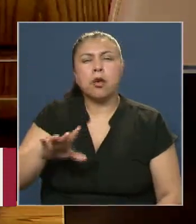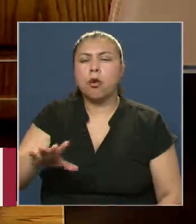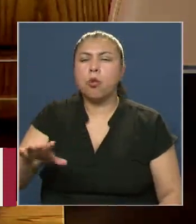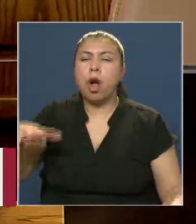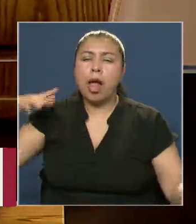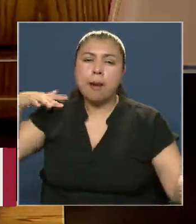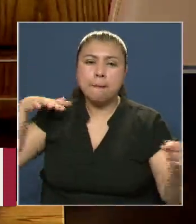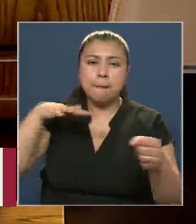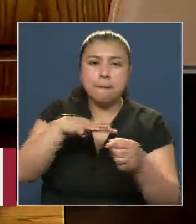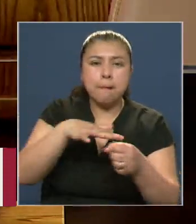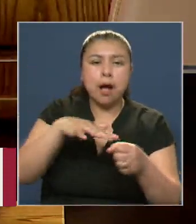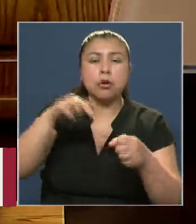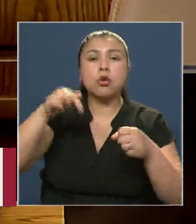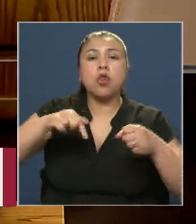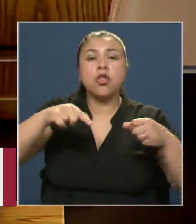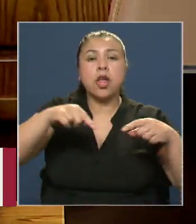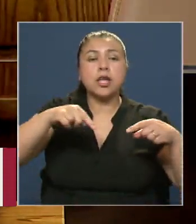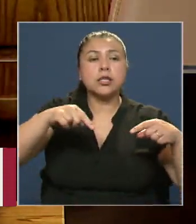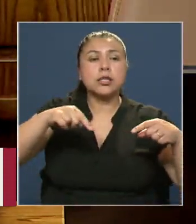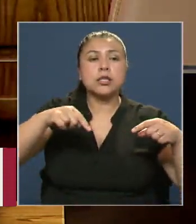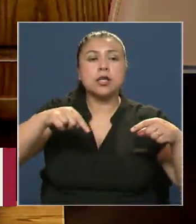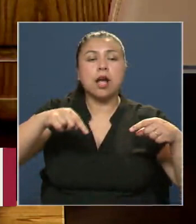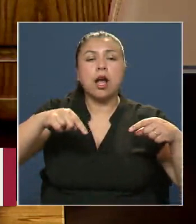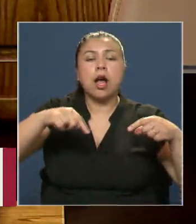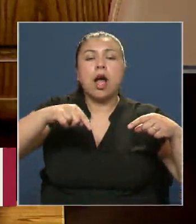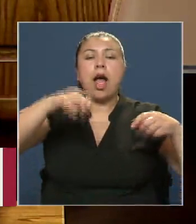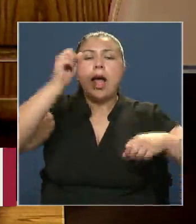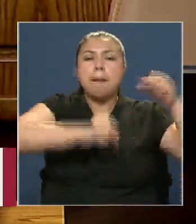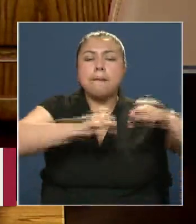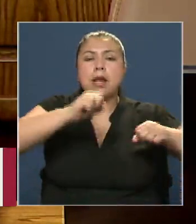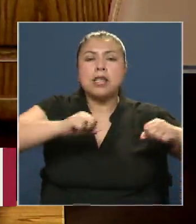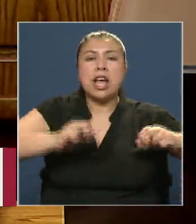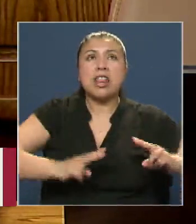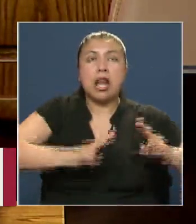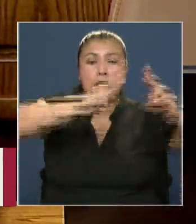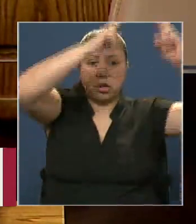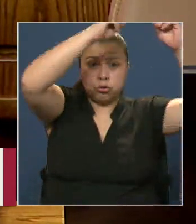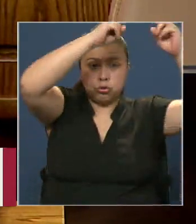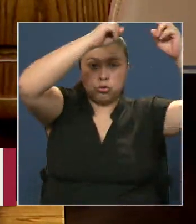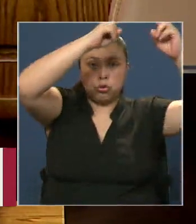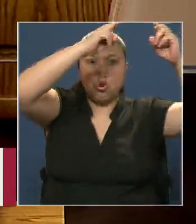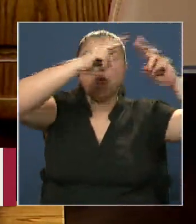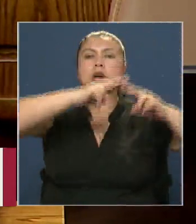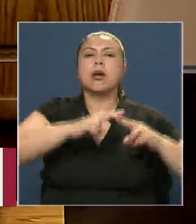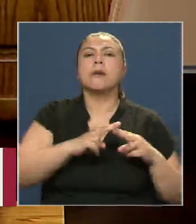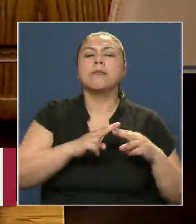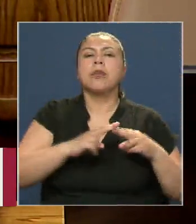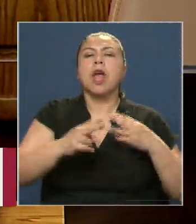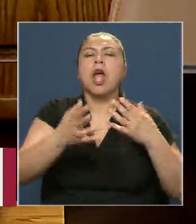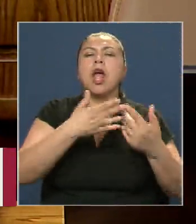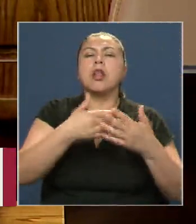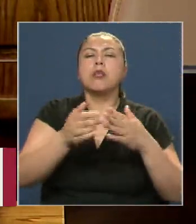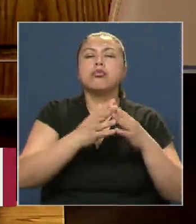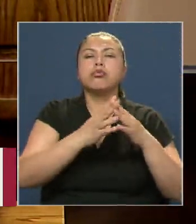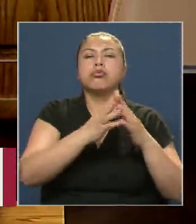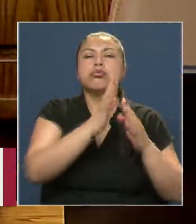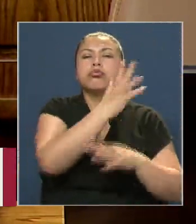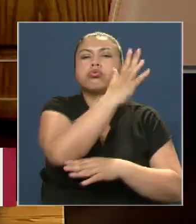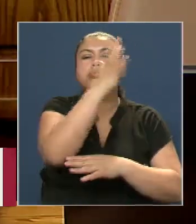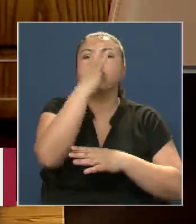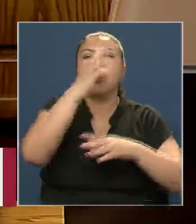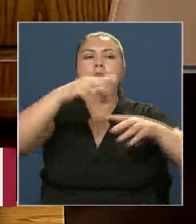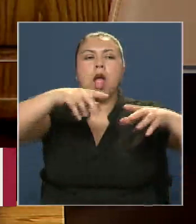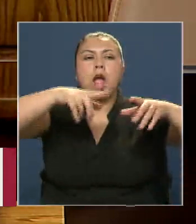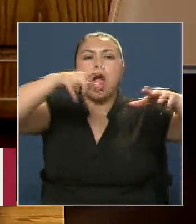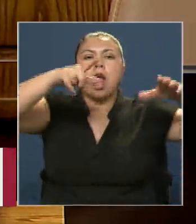va a tener, ¿no es cierto?, esta instalación de redes de alta tensión, de estas torres, ¿no es cierto?, en la flora y fauna del valle de la cuenca